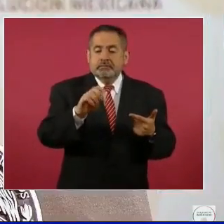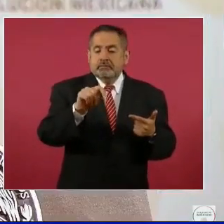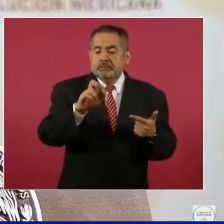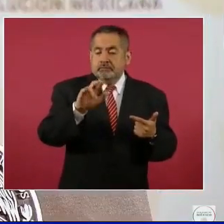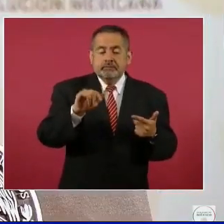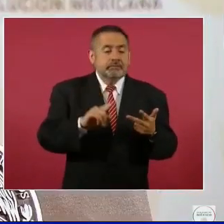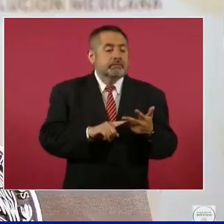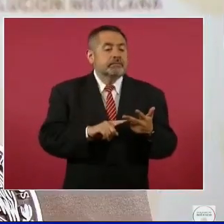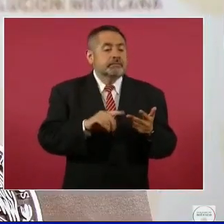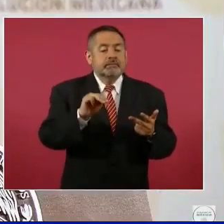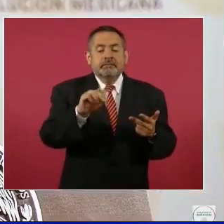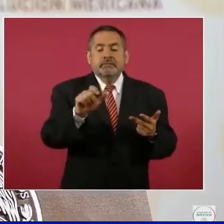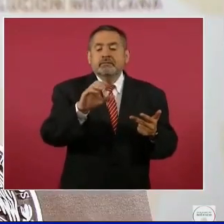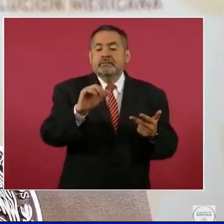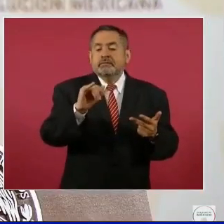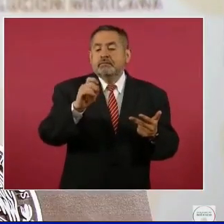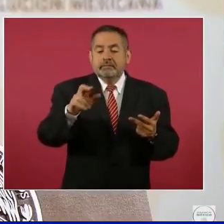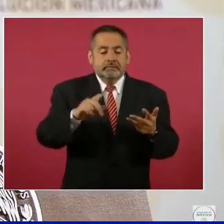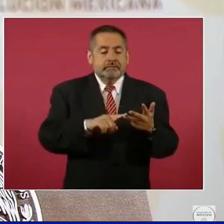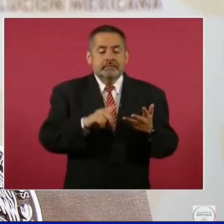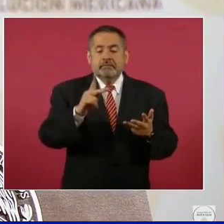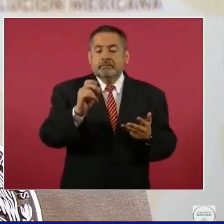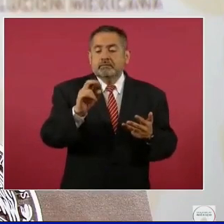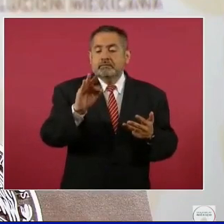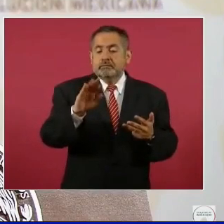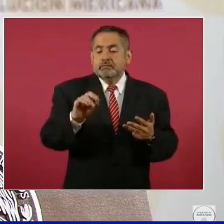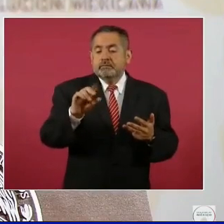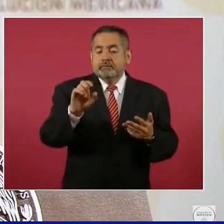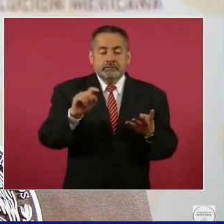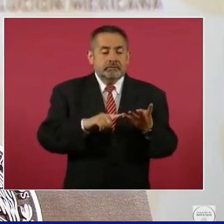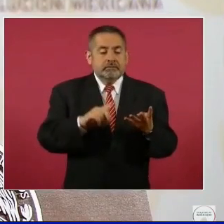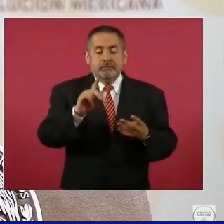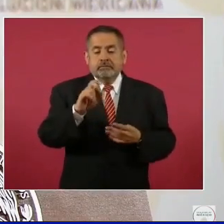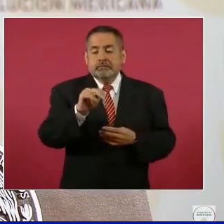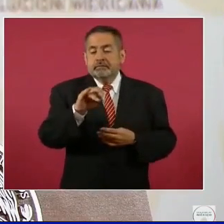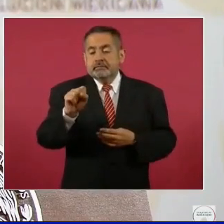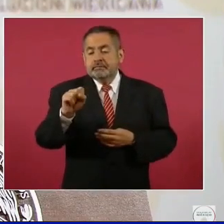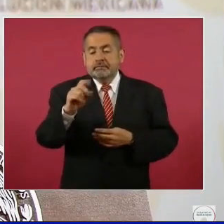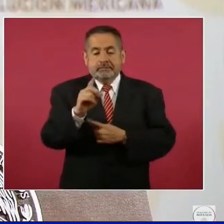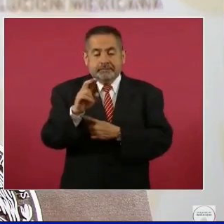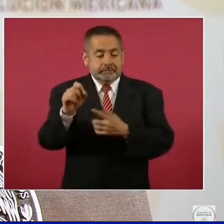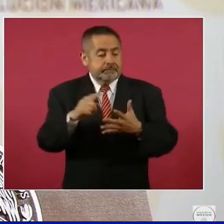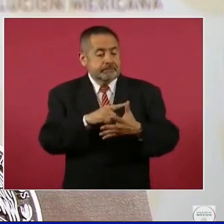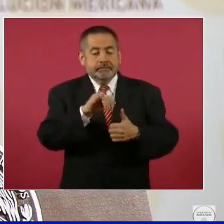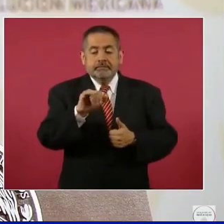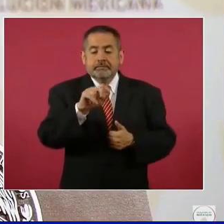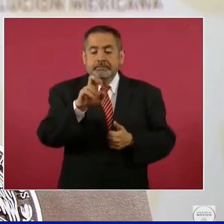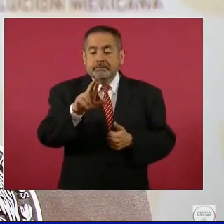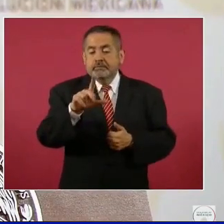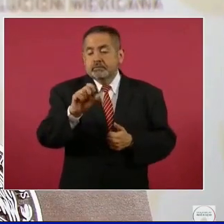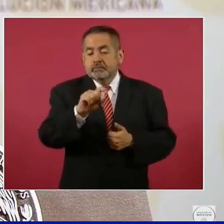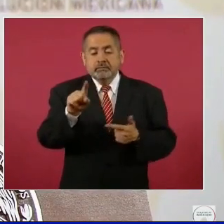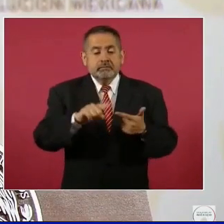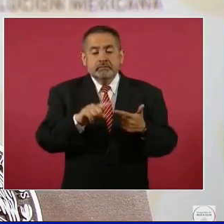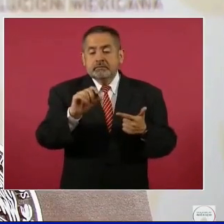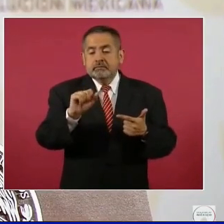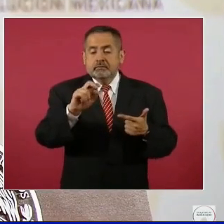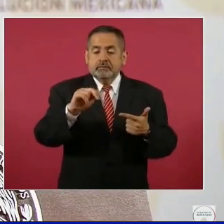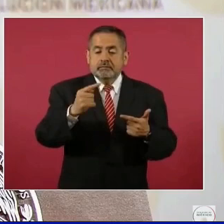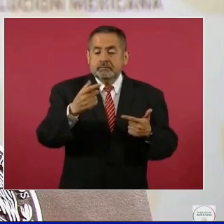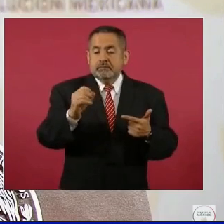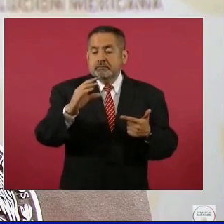Max Kaiser Porfirio Muñoz ledo Denis dress Javier Lozano Santiago grill